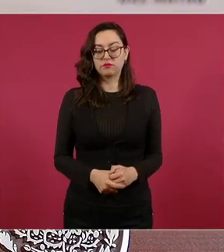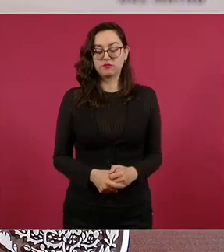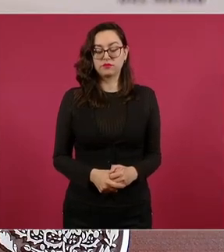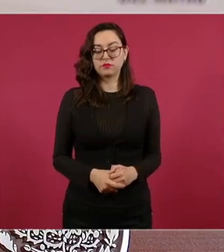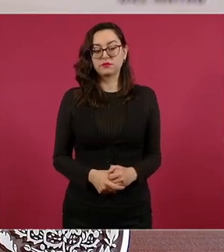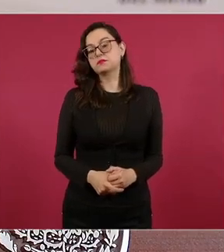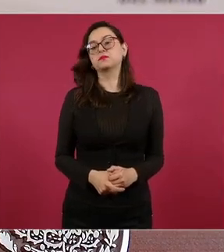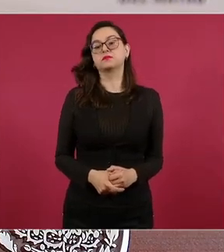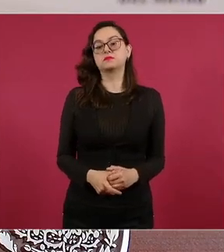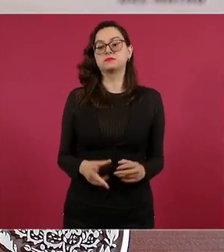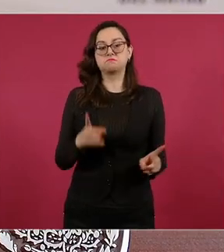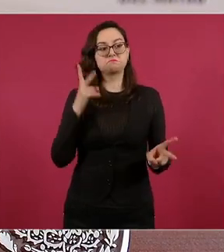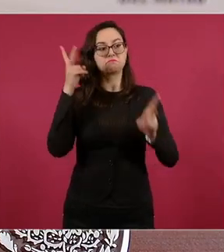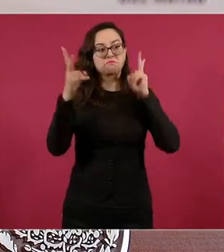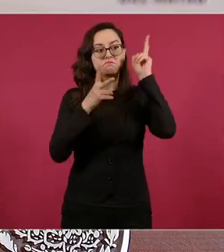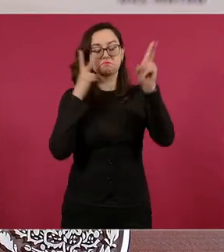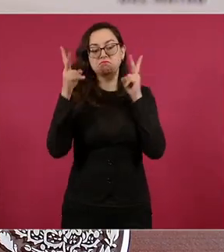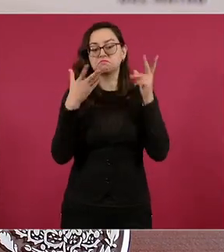visitantes